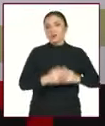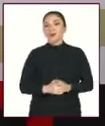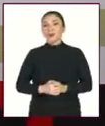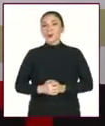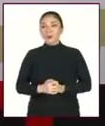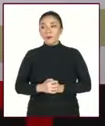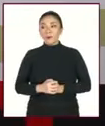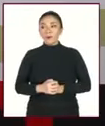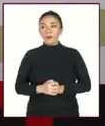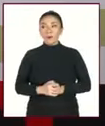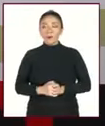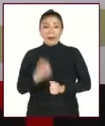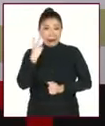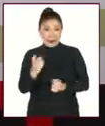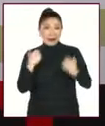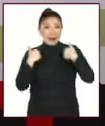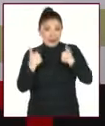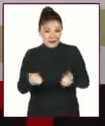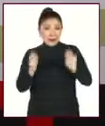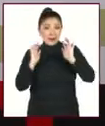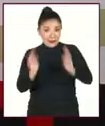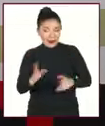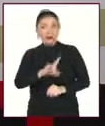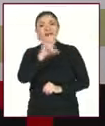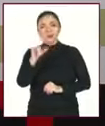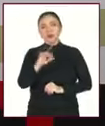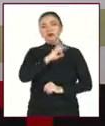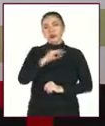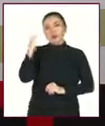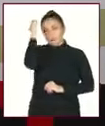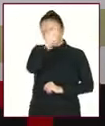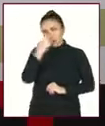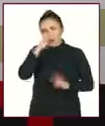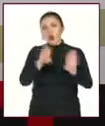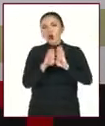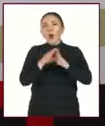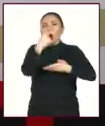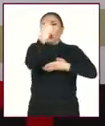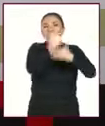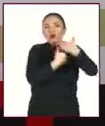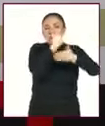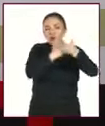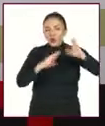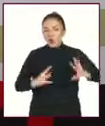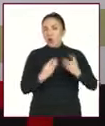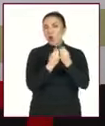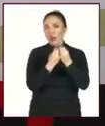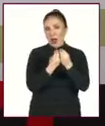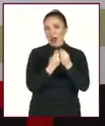esta escala, se puede valorar haciendo la suma si es